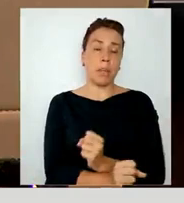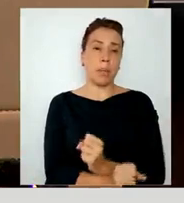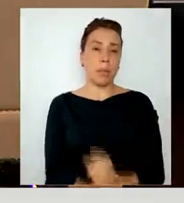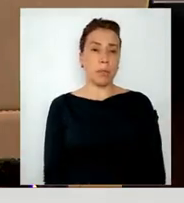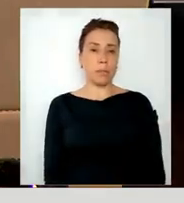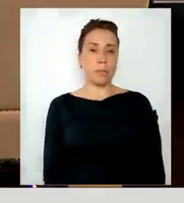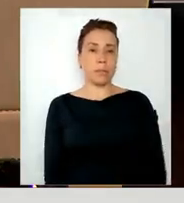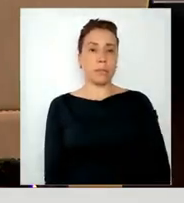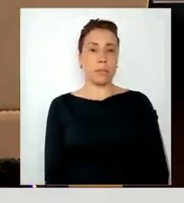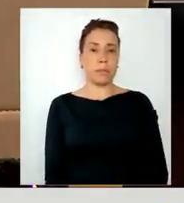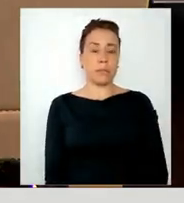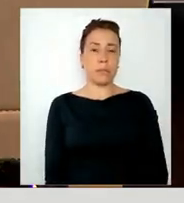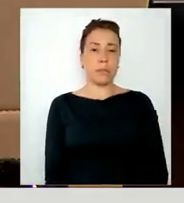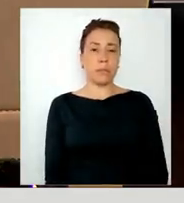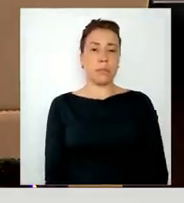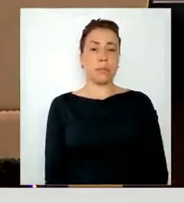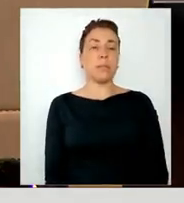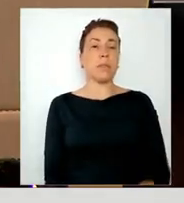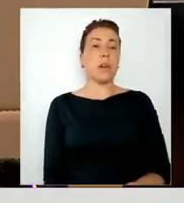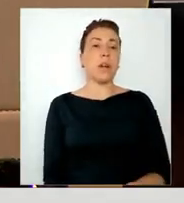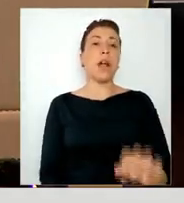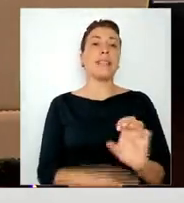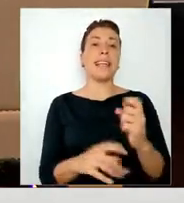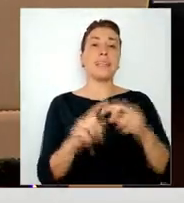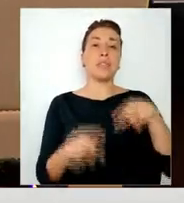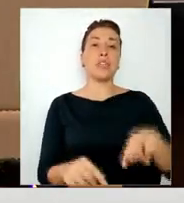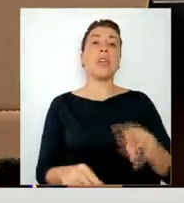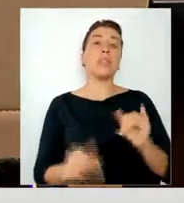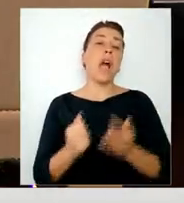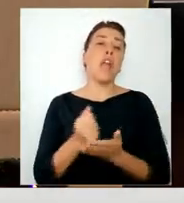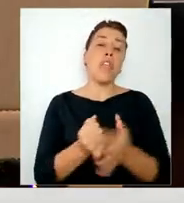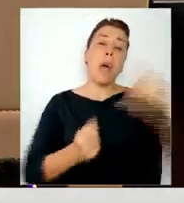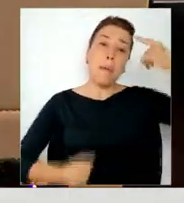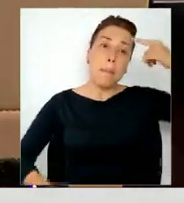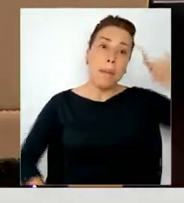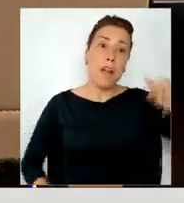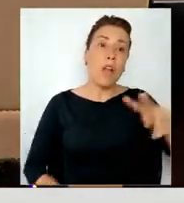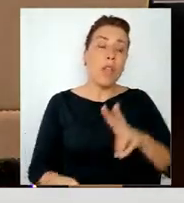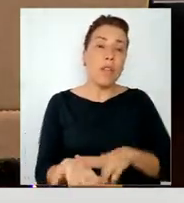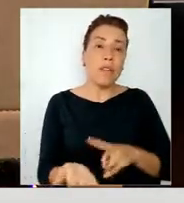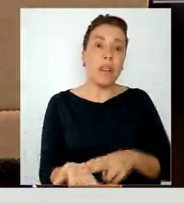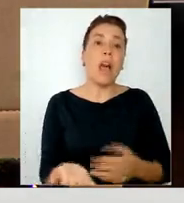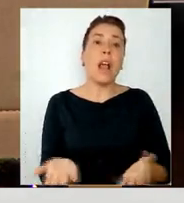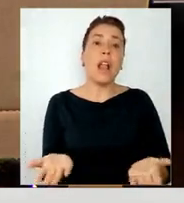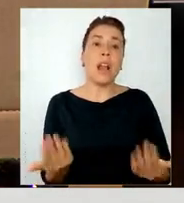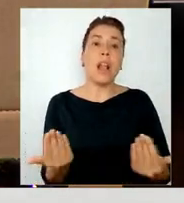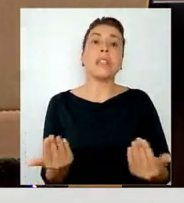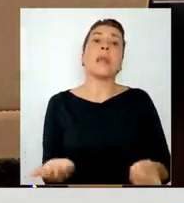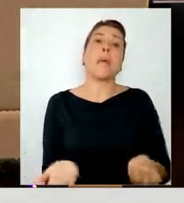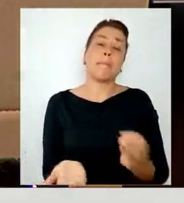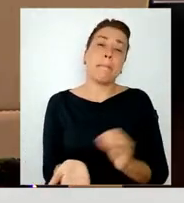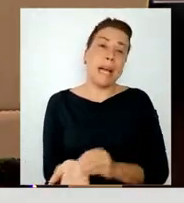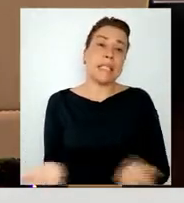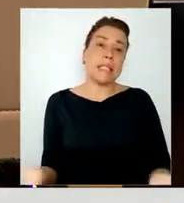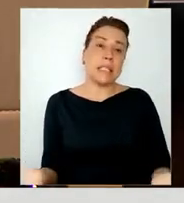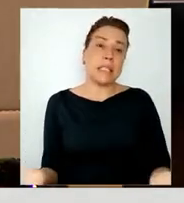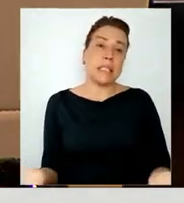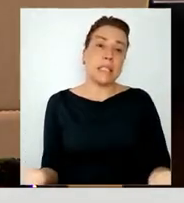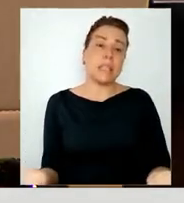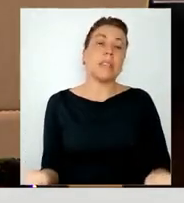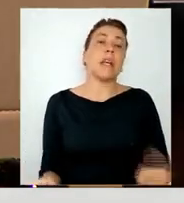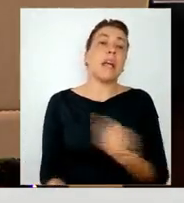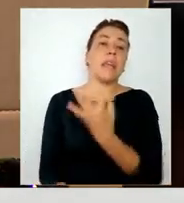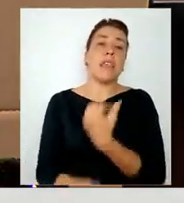el estado de excepción ha estado ayudando en esto pero realmente se requiere mucho más presencia policial en